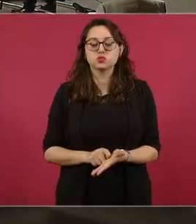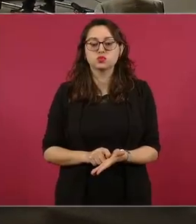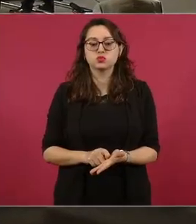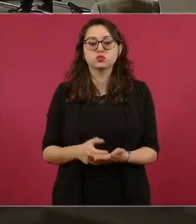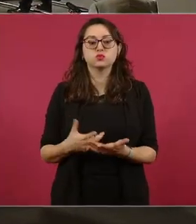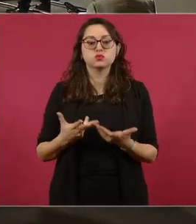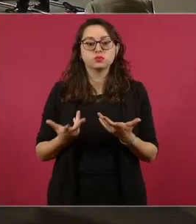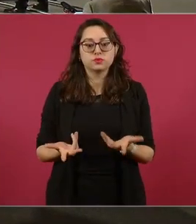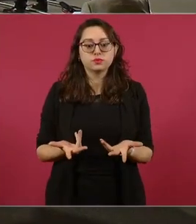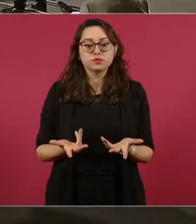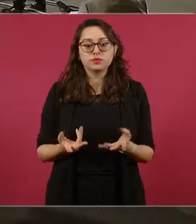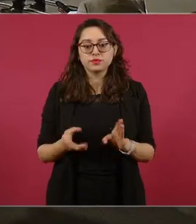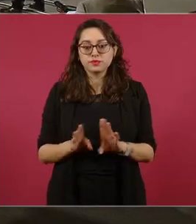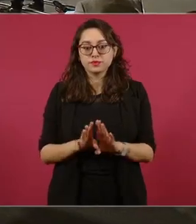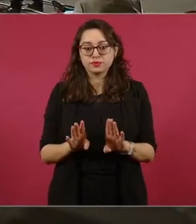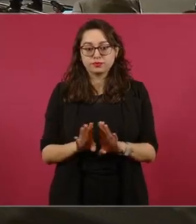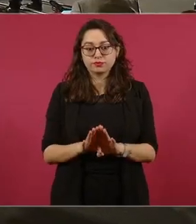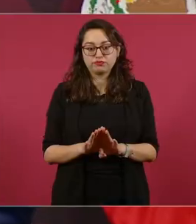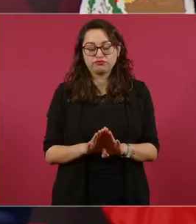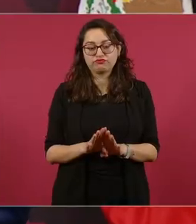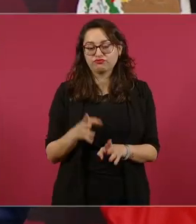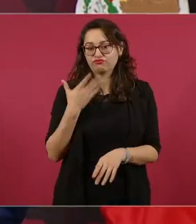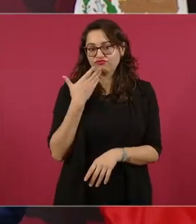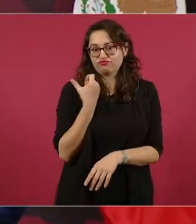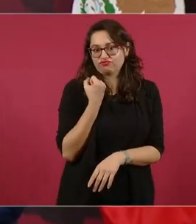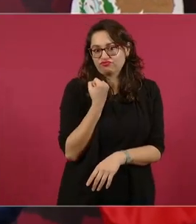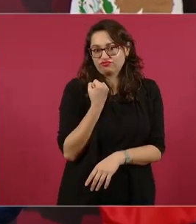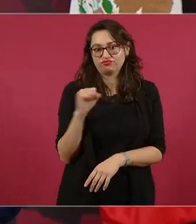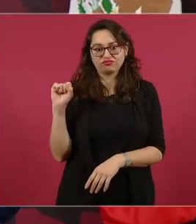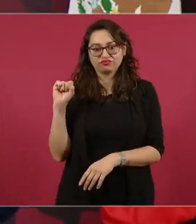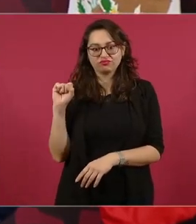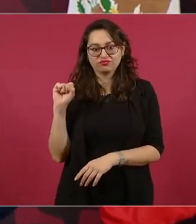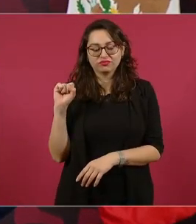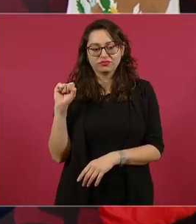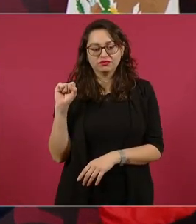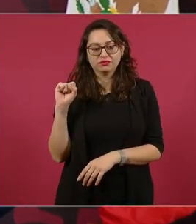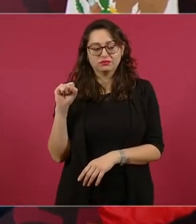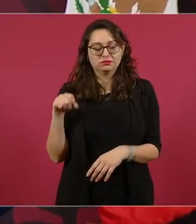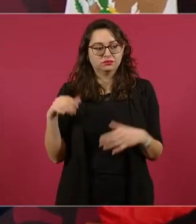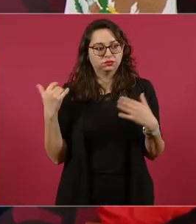iniciador con su talento, como pocos